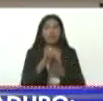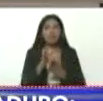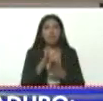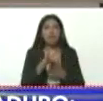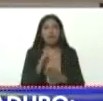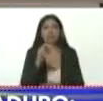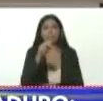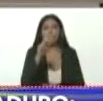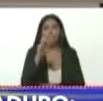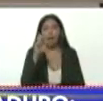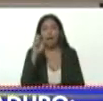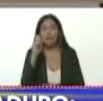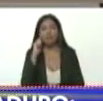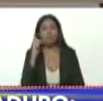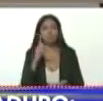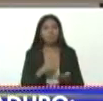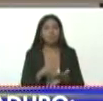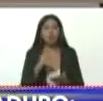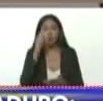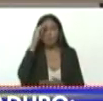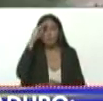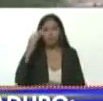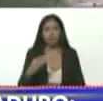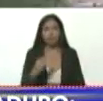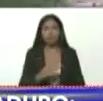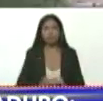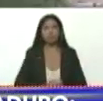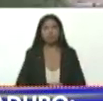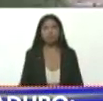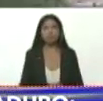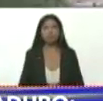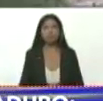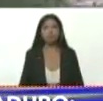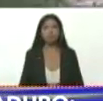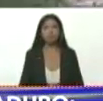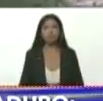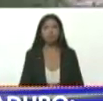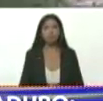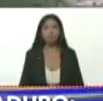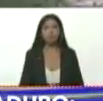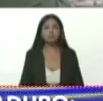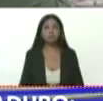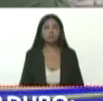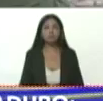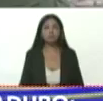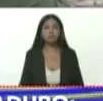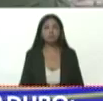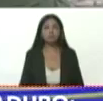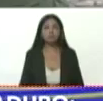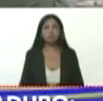PAE, mayor general miliciano Leal Tellería.